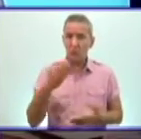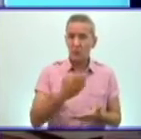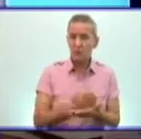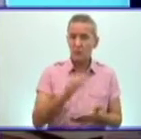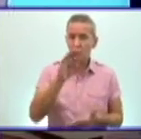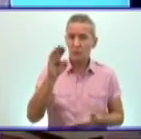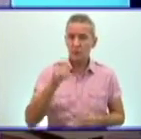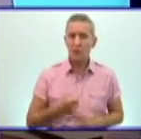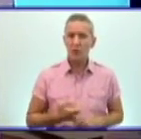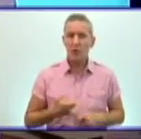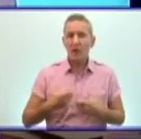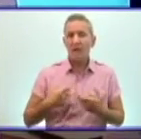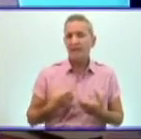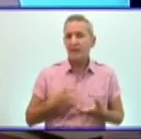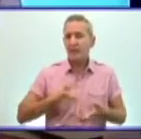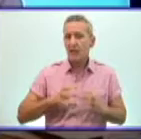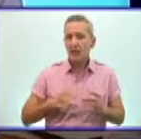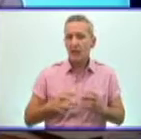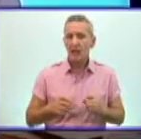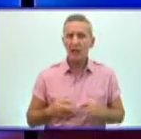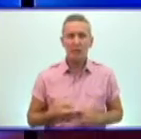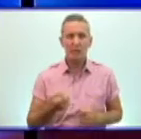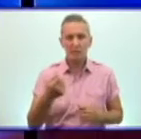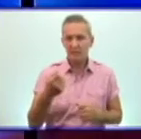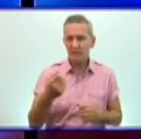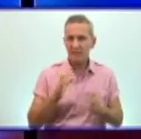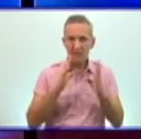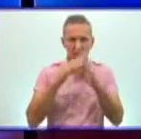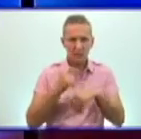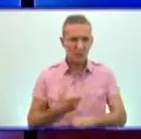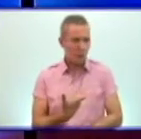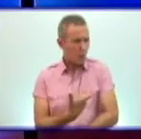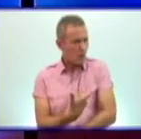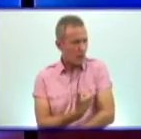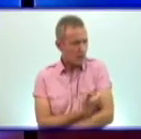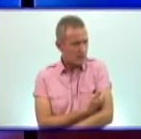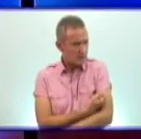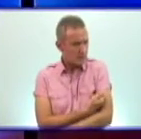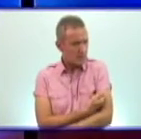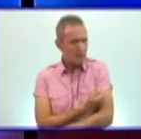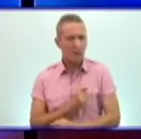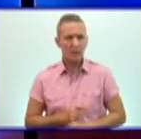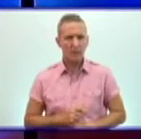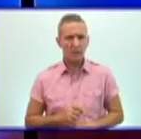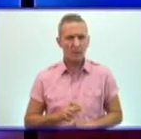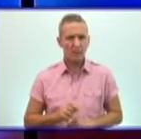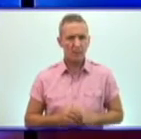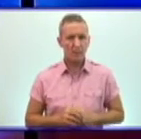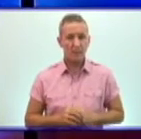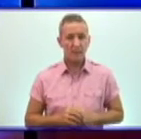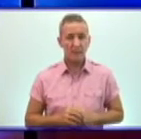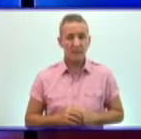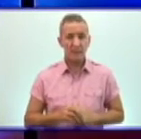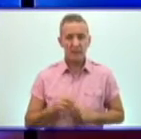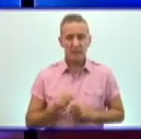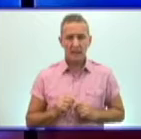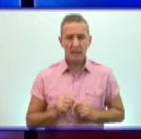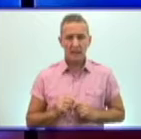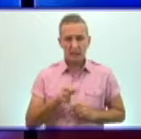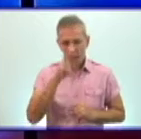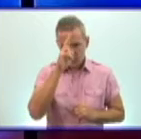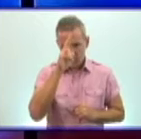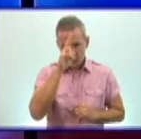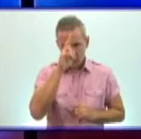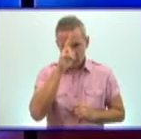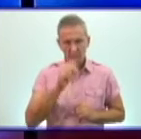o reciben una vacuna antipolio o reciben sencillamente una atención médica